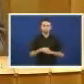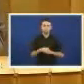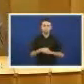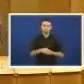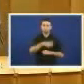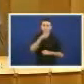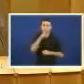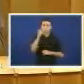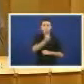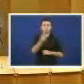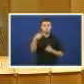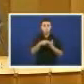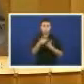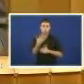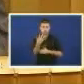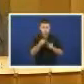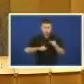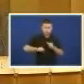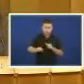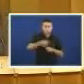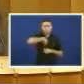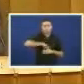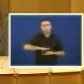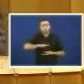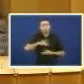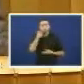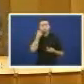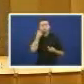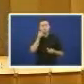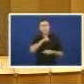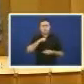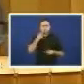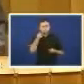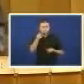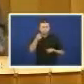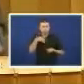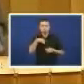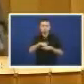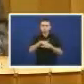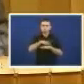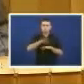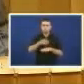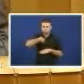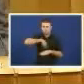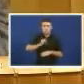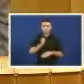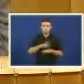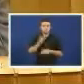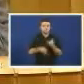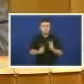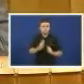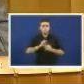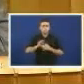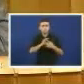fixemos das nosas capacidades de autogoverno un instrumento para reforzar a coesión social e territorial de Galicia